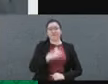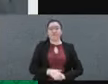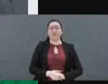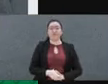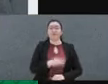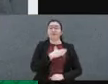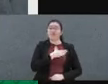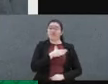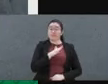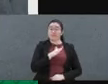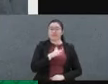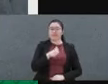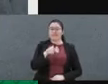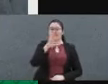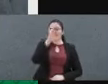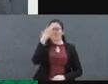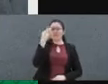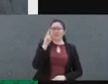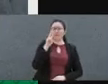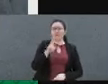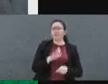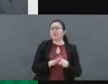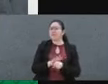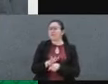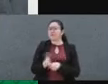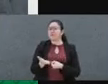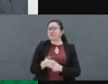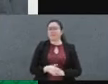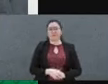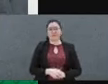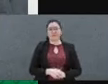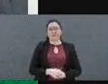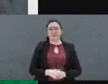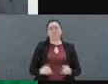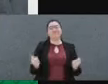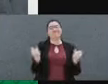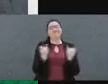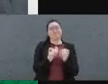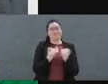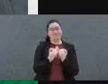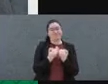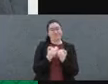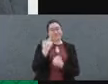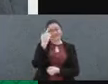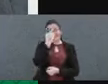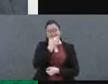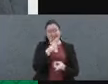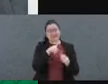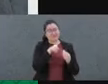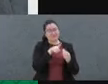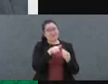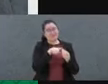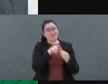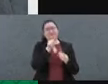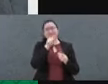Bueno, en las fotografías pueden ver, pues lo que también pueden mirar directamente en la planta, que